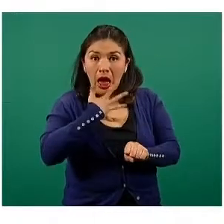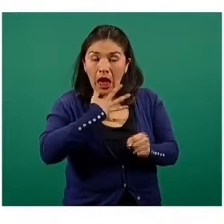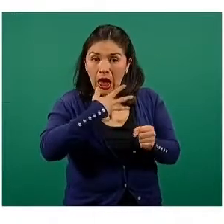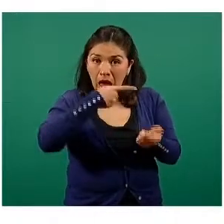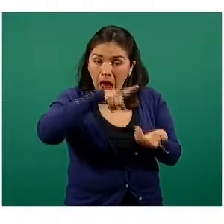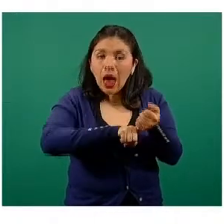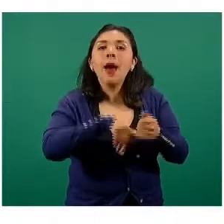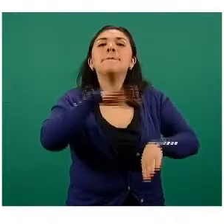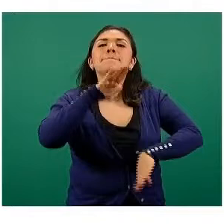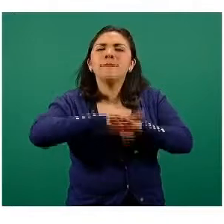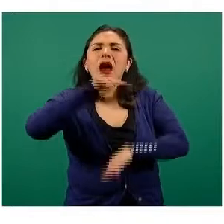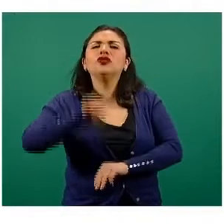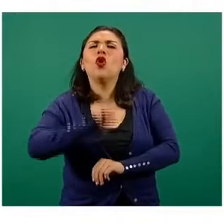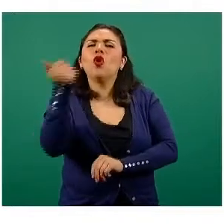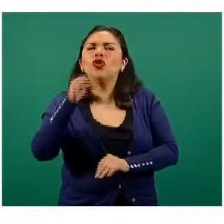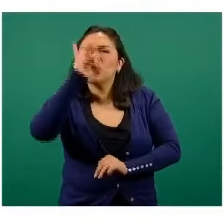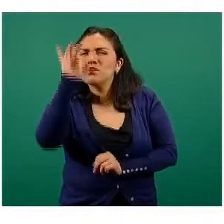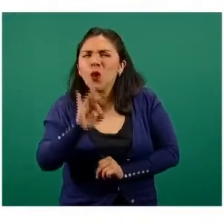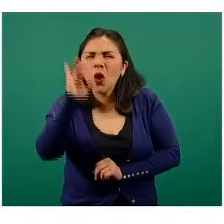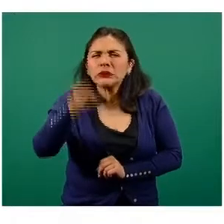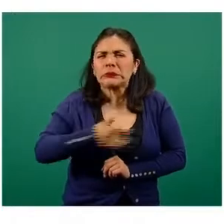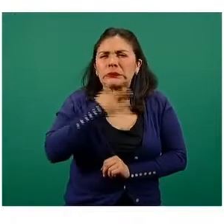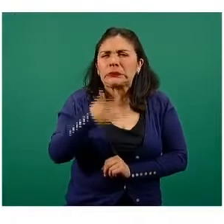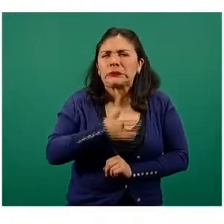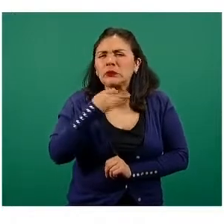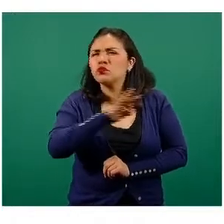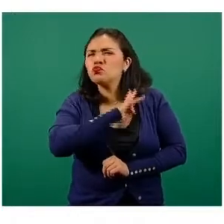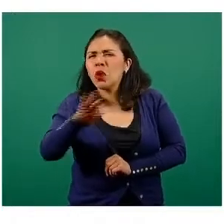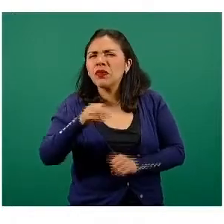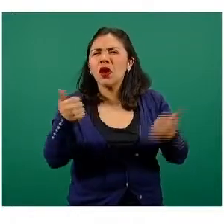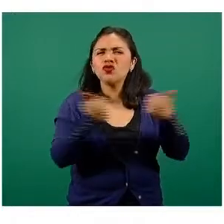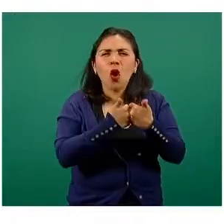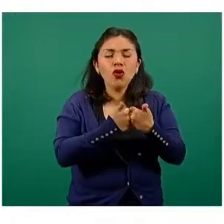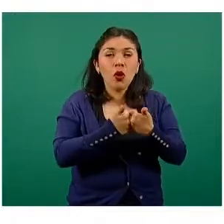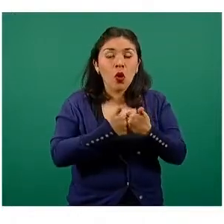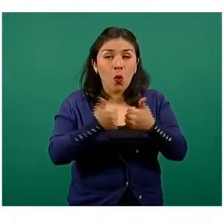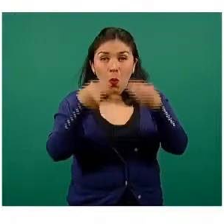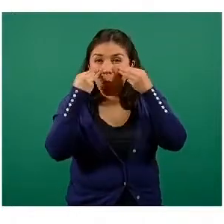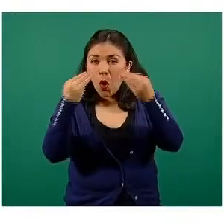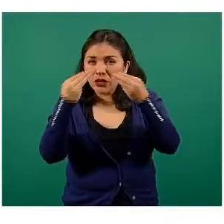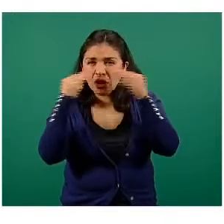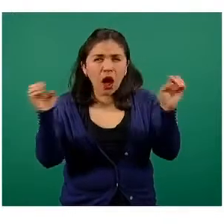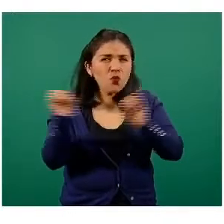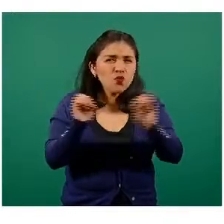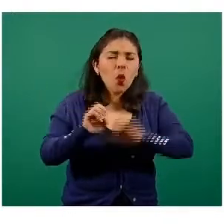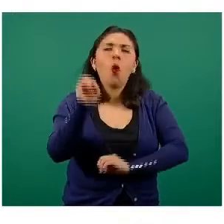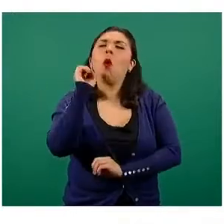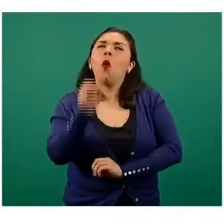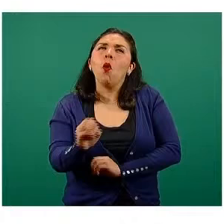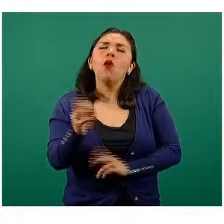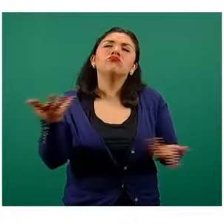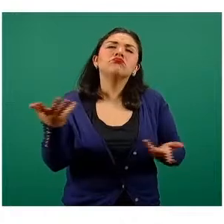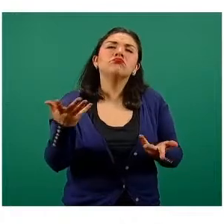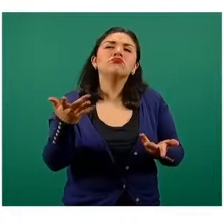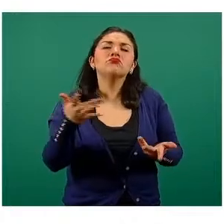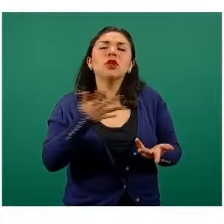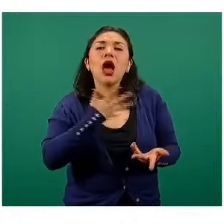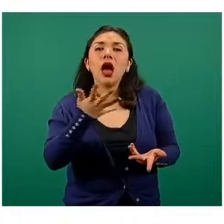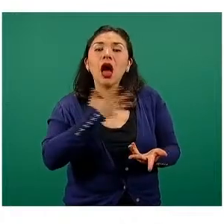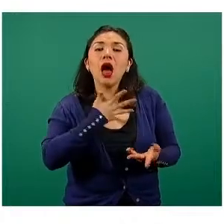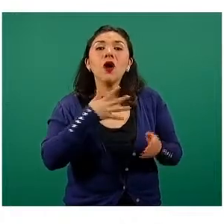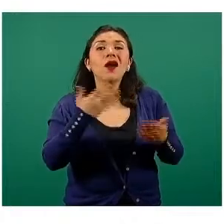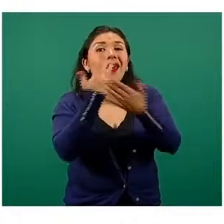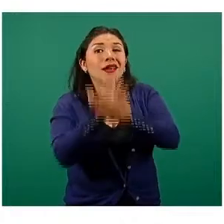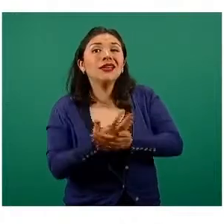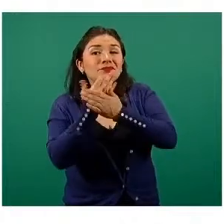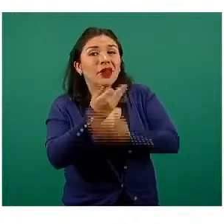epidemiológica, más una proporción de los casos que ya sea o que no tienen muestra o que estamos en espera